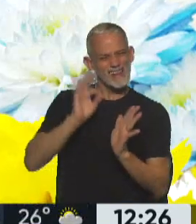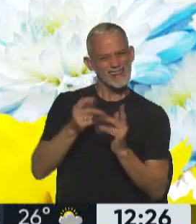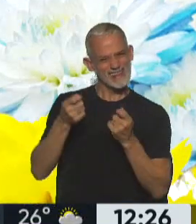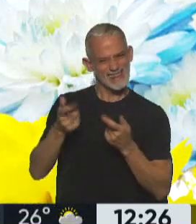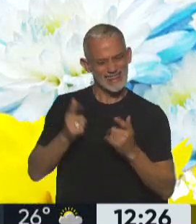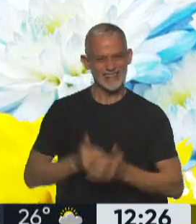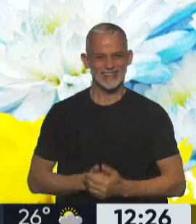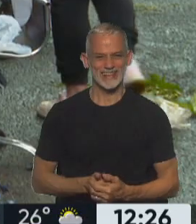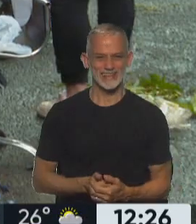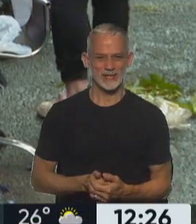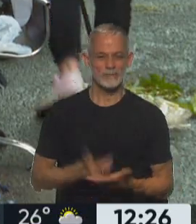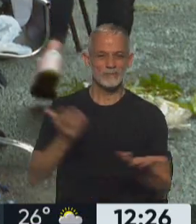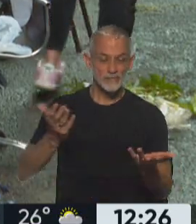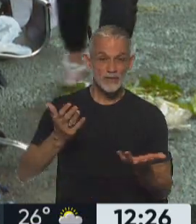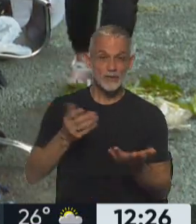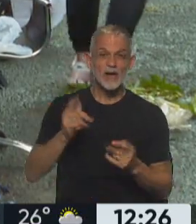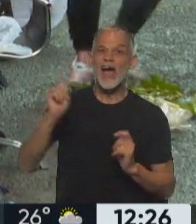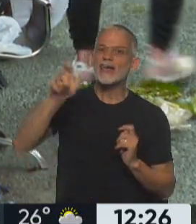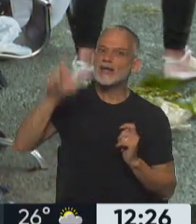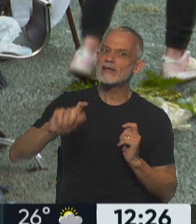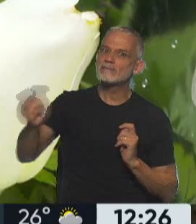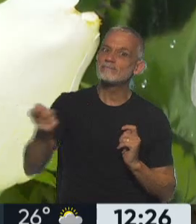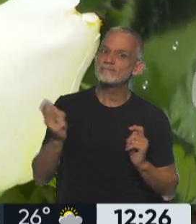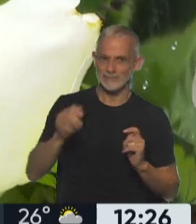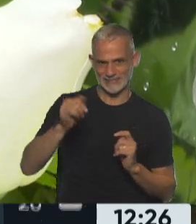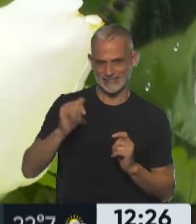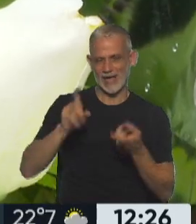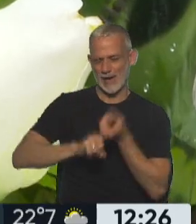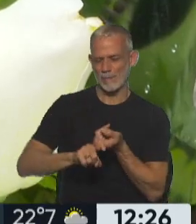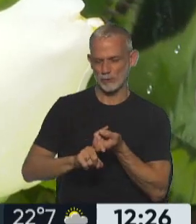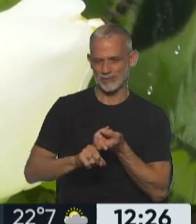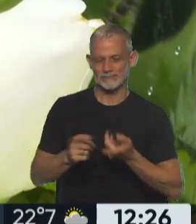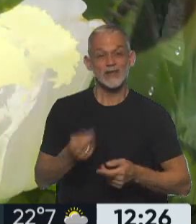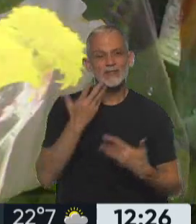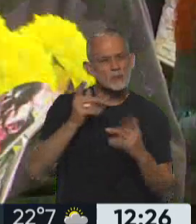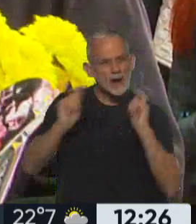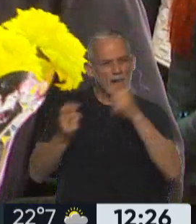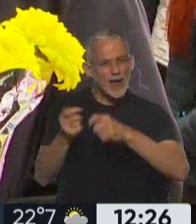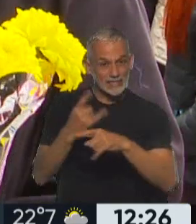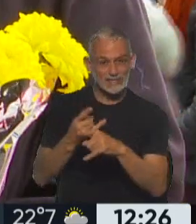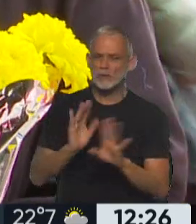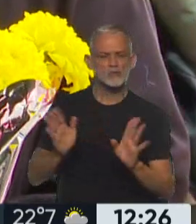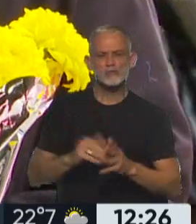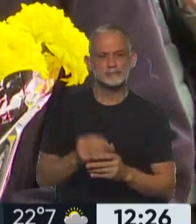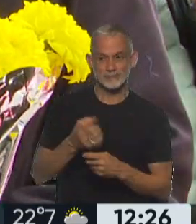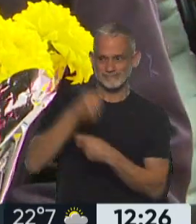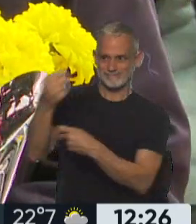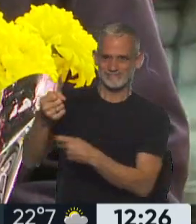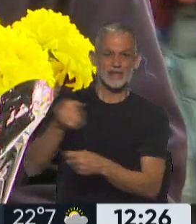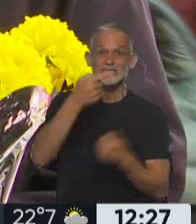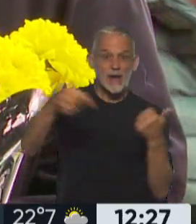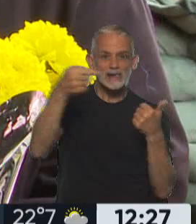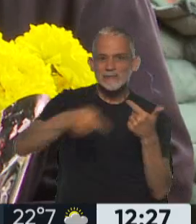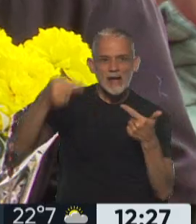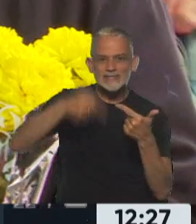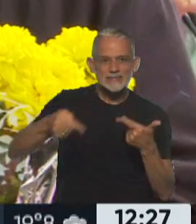Claro, exactamente. ¿Tiene destinatario o destinataria? Sí, para mi esposa. ¿Te gusta regalar flores? ¿Lo haces frecuentemente? Sí, exactamente. Toda la semana, por